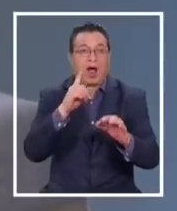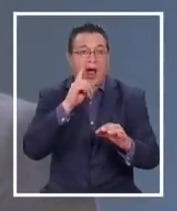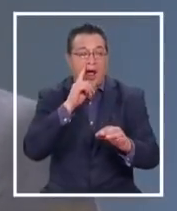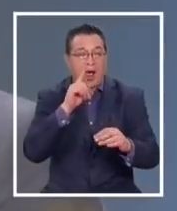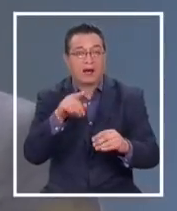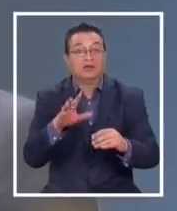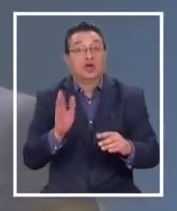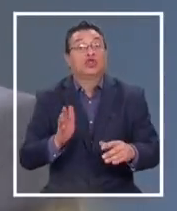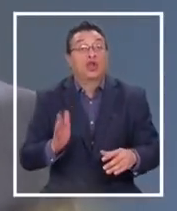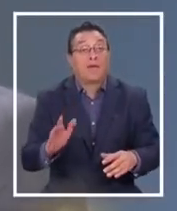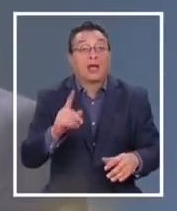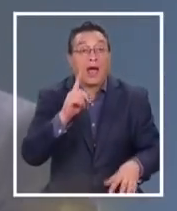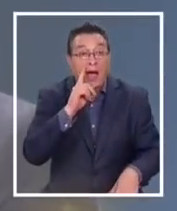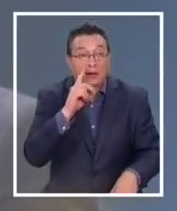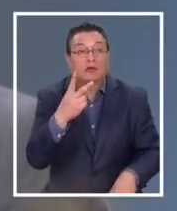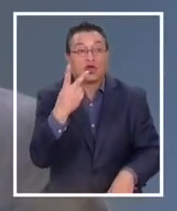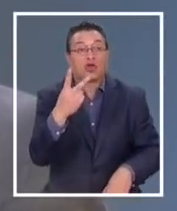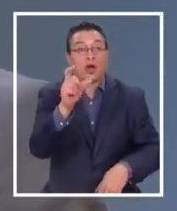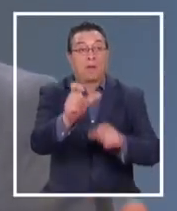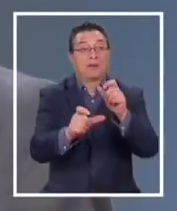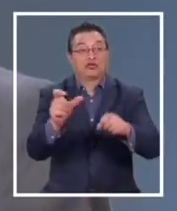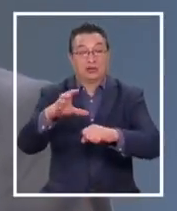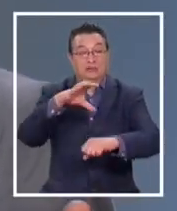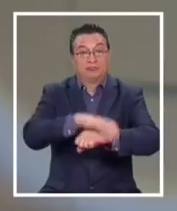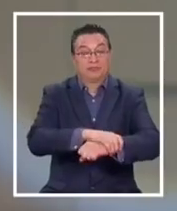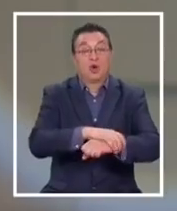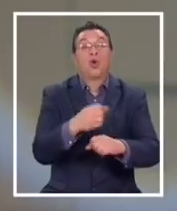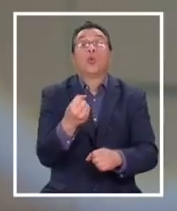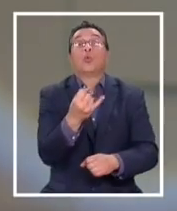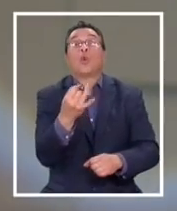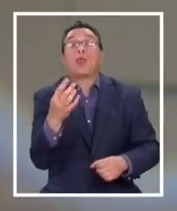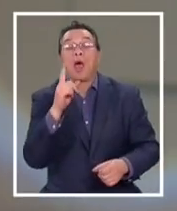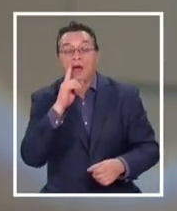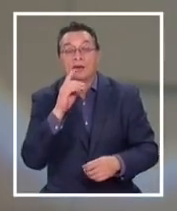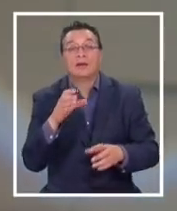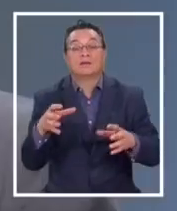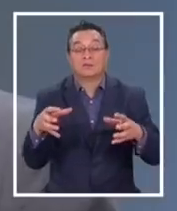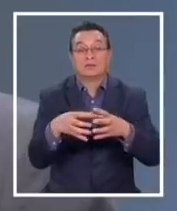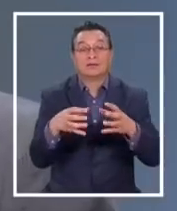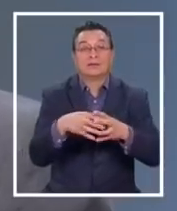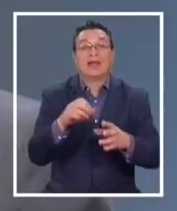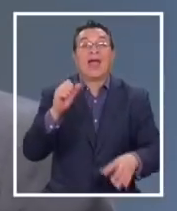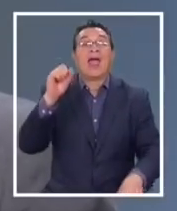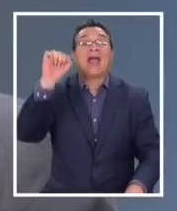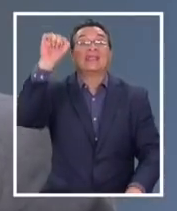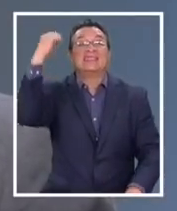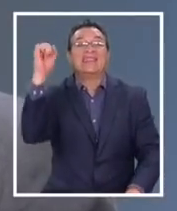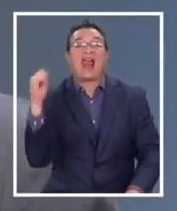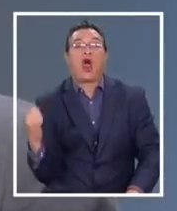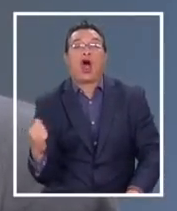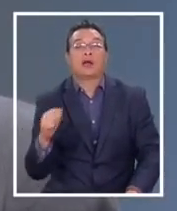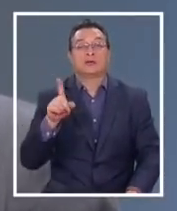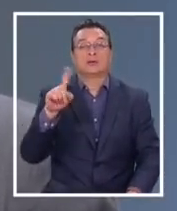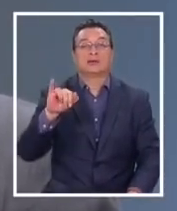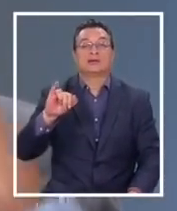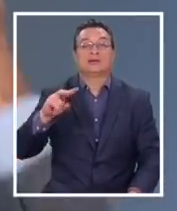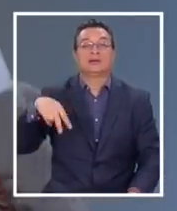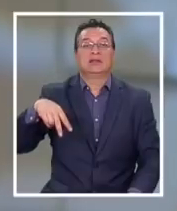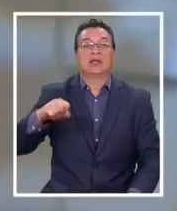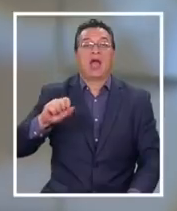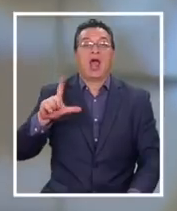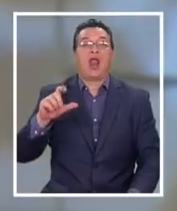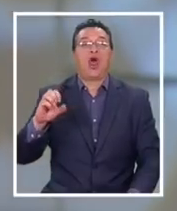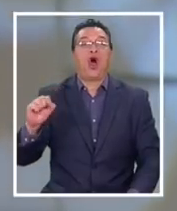si tiene todavía... porque detuvieron a 2 personas, pero no sé cuántas quedaron, del cartel de Sinaloa, ni más ni menos, que es como hablar de